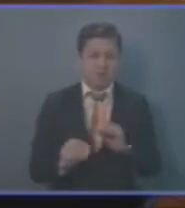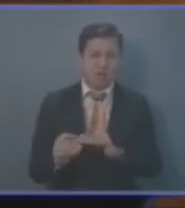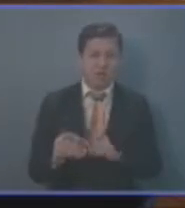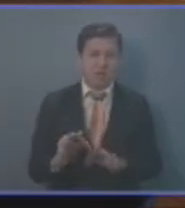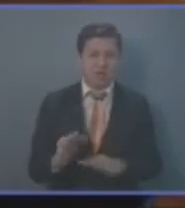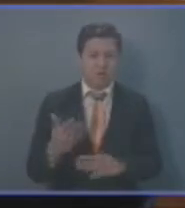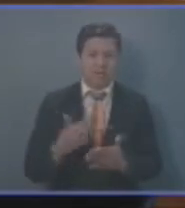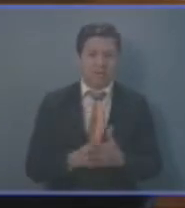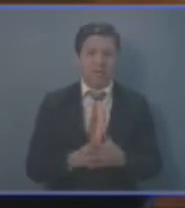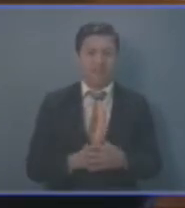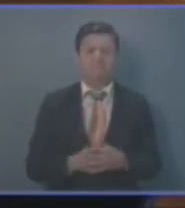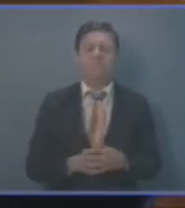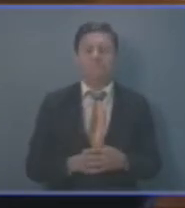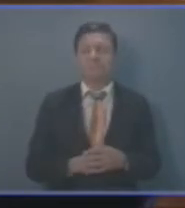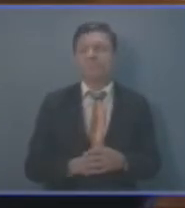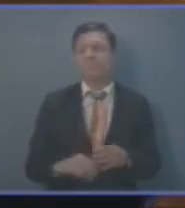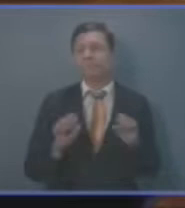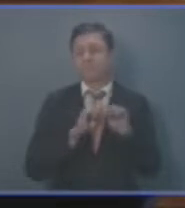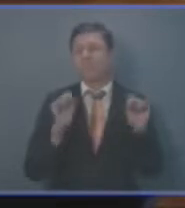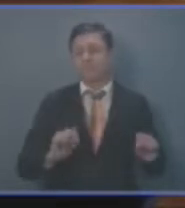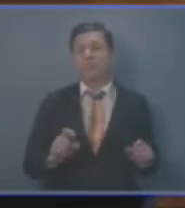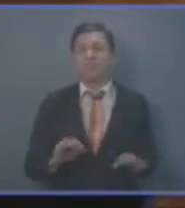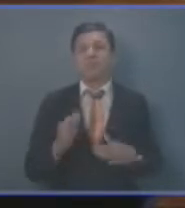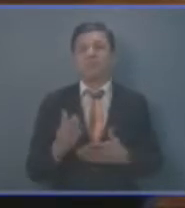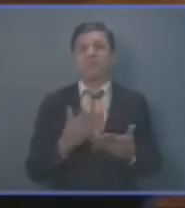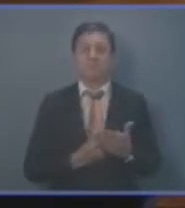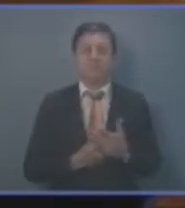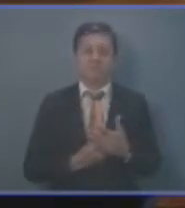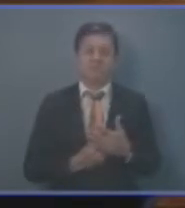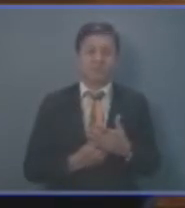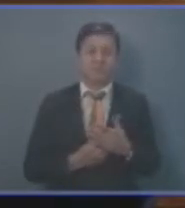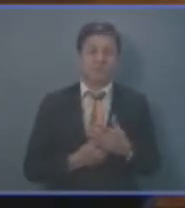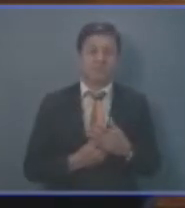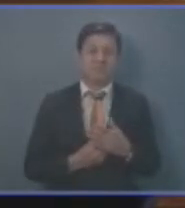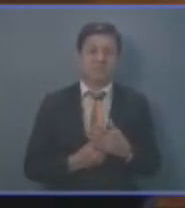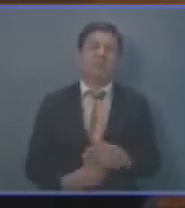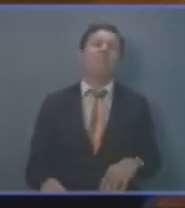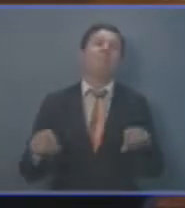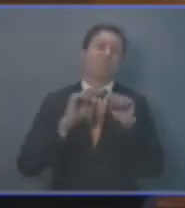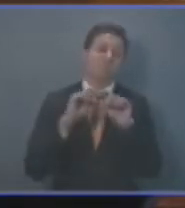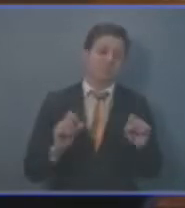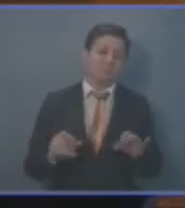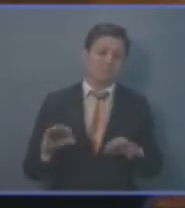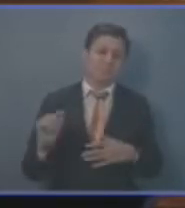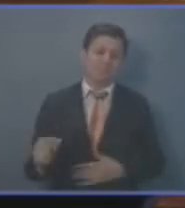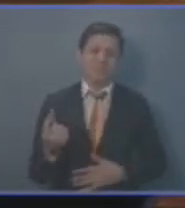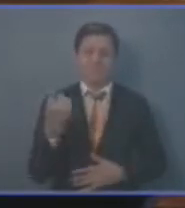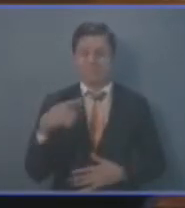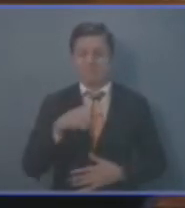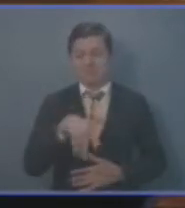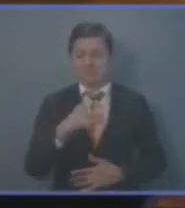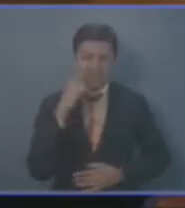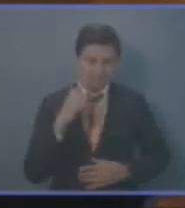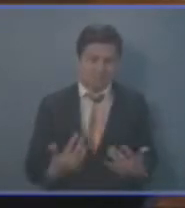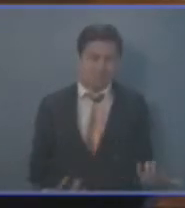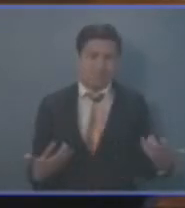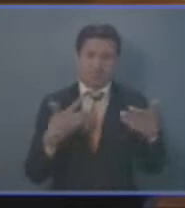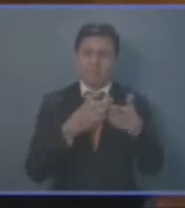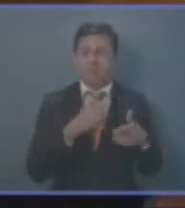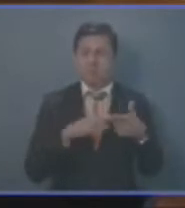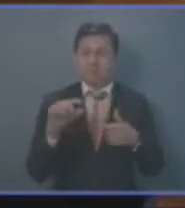rector. El Sistema Único de Información en Salud tendrá una estructura mínima y funcional que abarca, literal